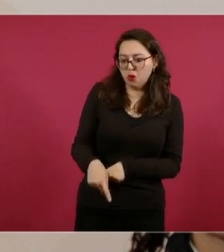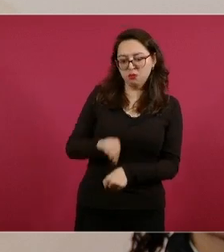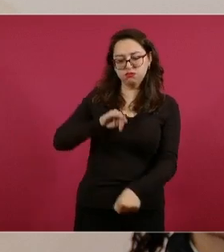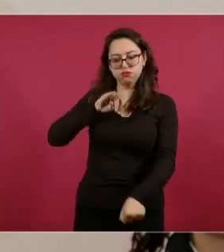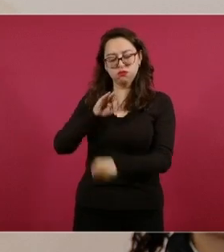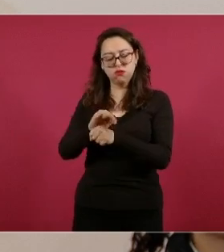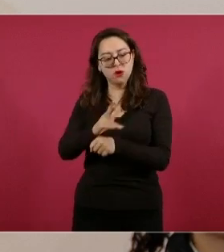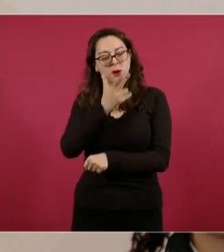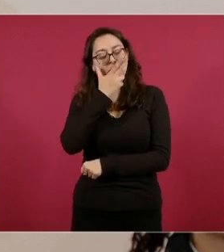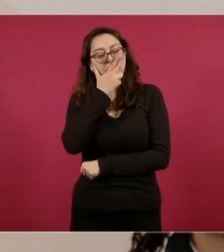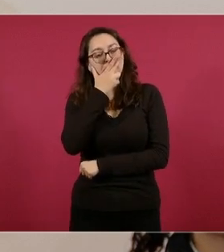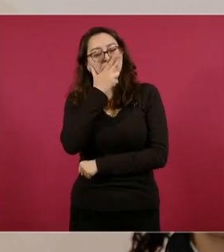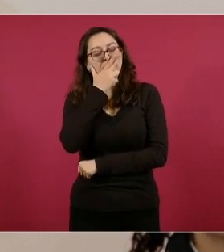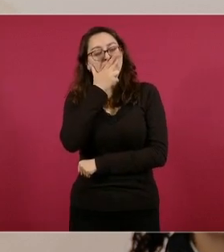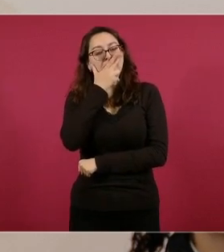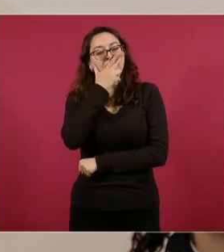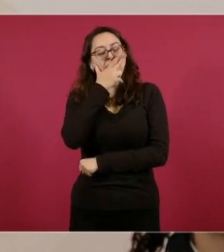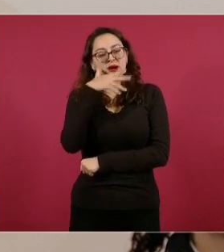única.